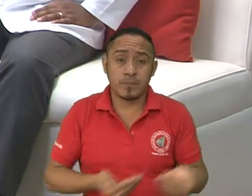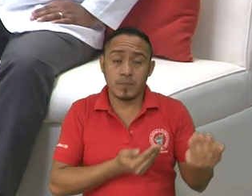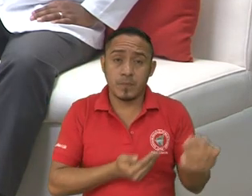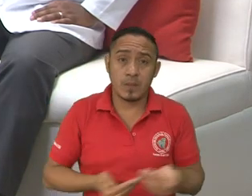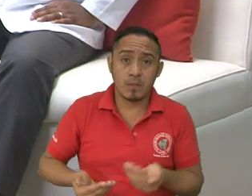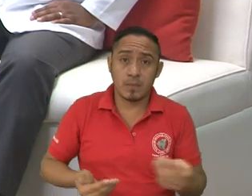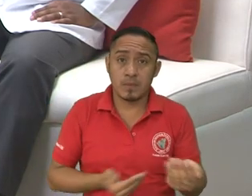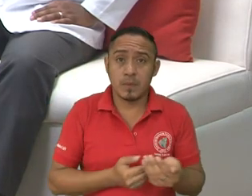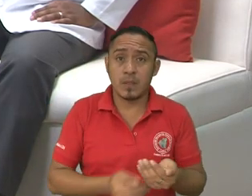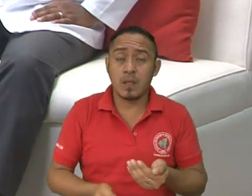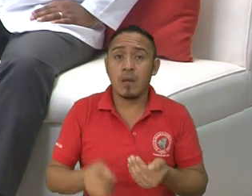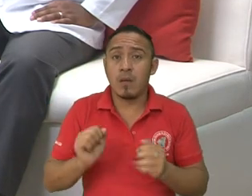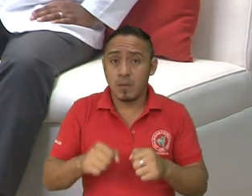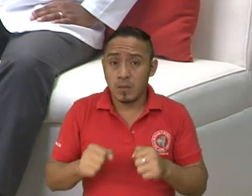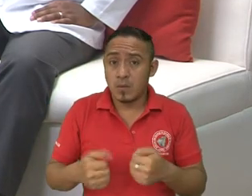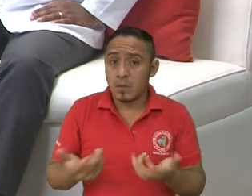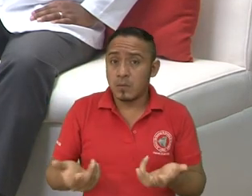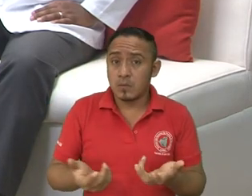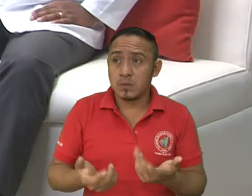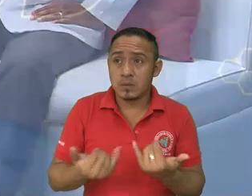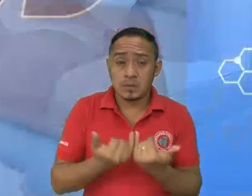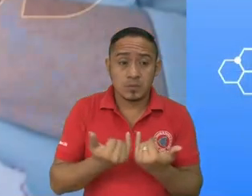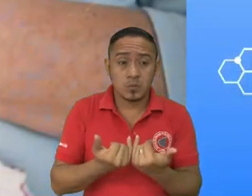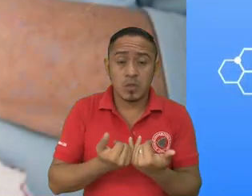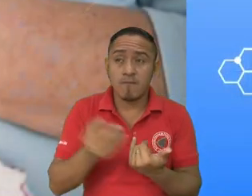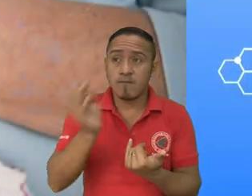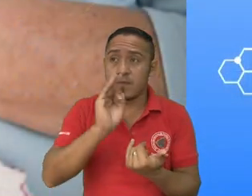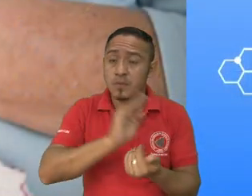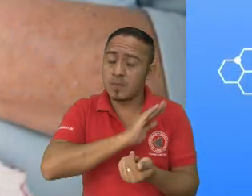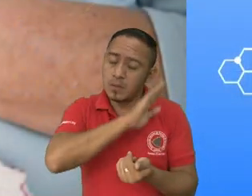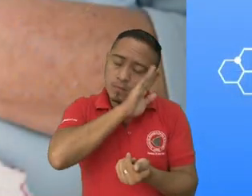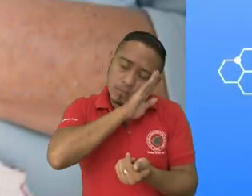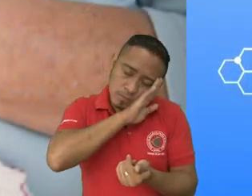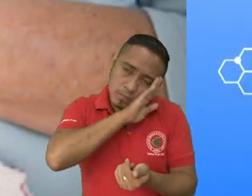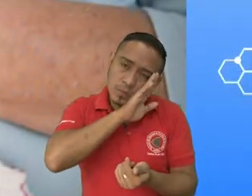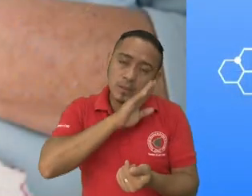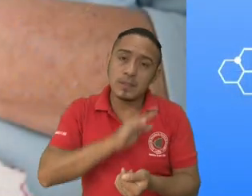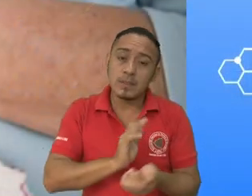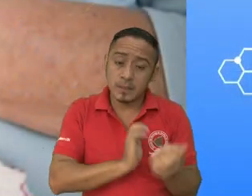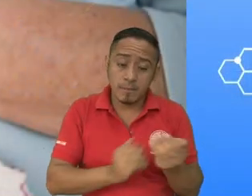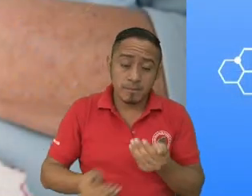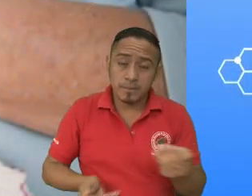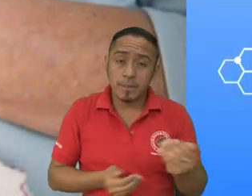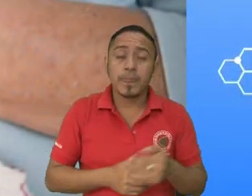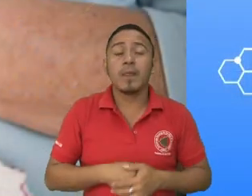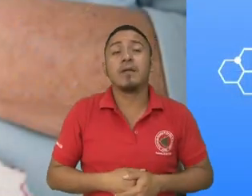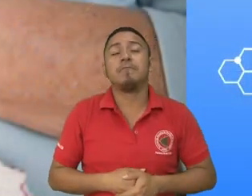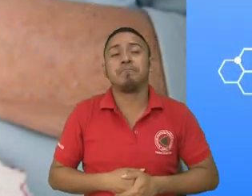incluso. Tiene que ver con hasta por la forma de dormir en el caso de los bebés. Niños. Así es.